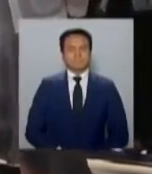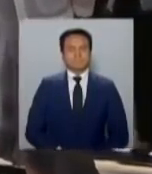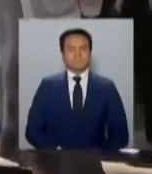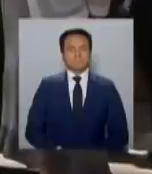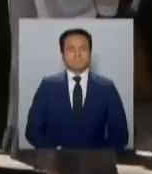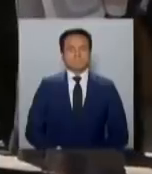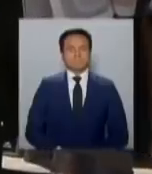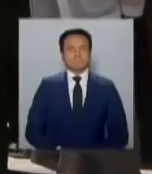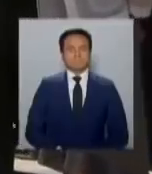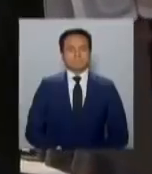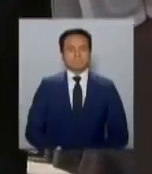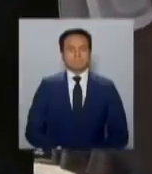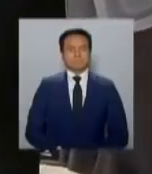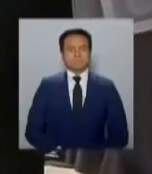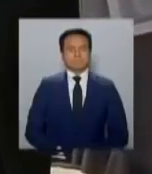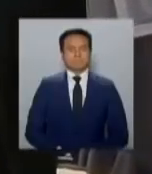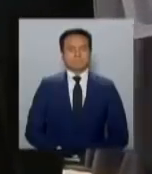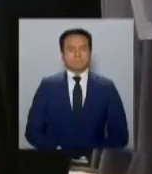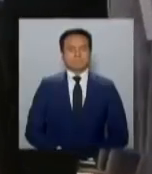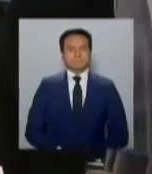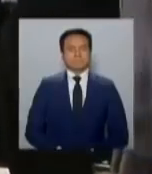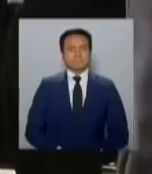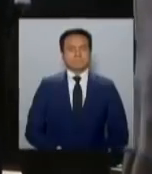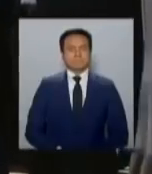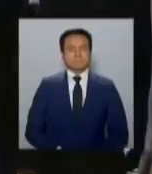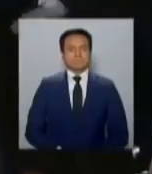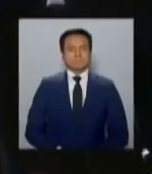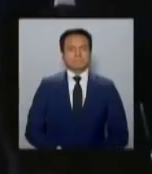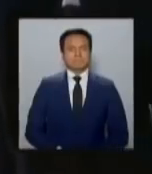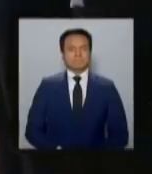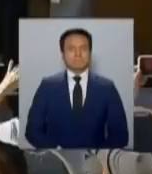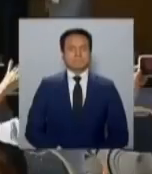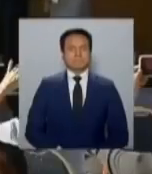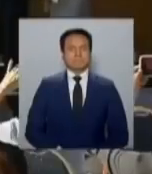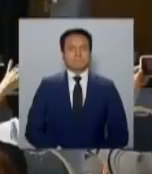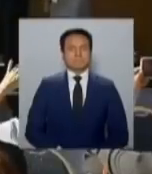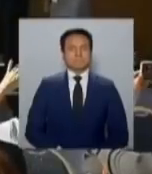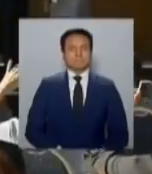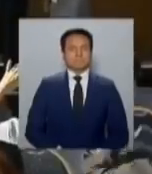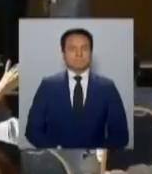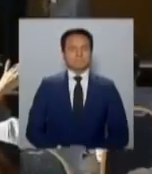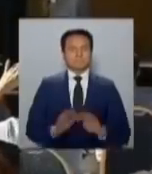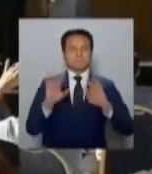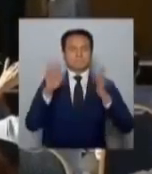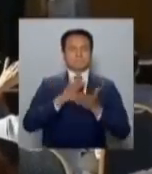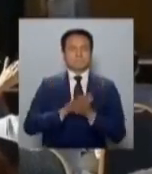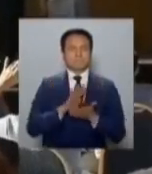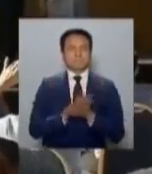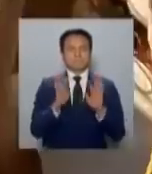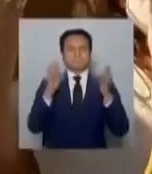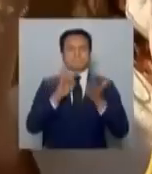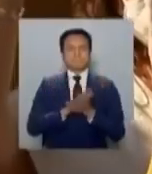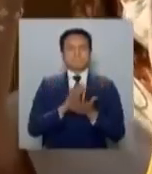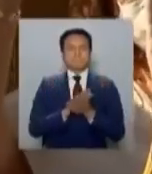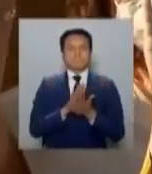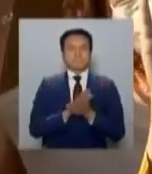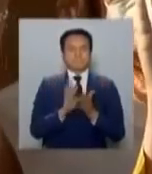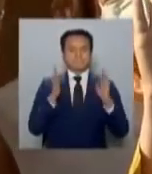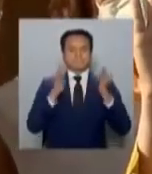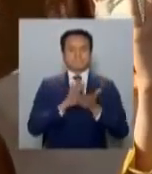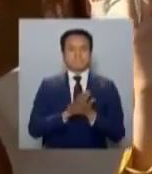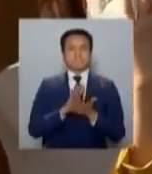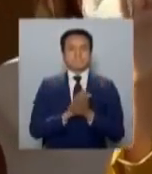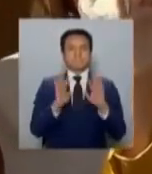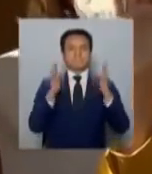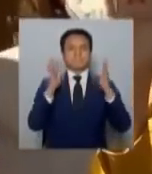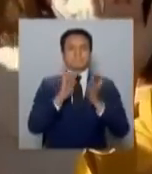cierto eso. Y por eso para algunos, efectivamente, su designación, claro, para algunos dice, me da garantías, para otros dice, nos da